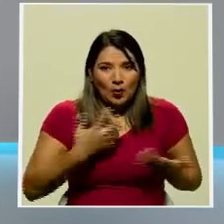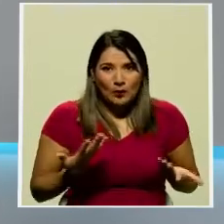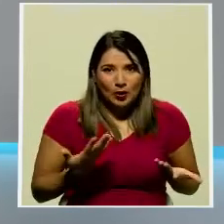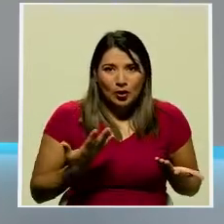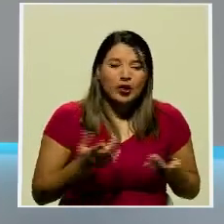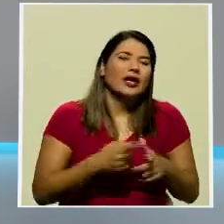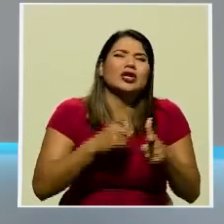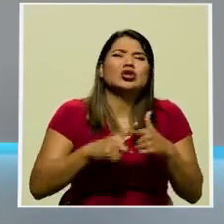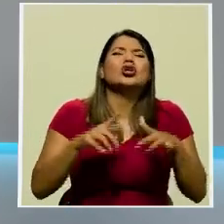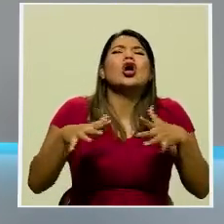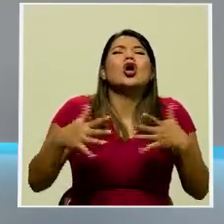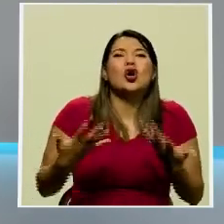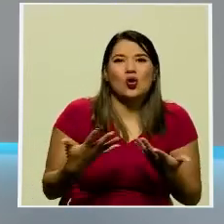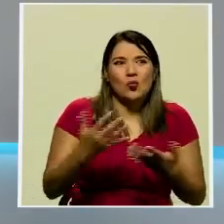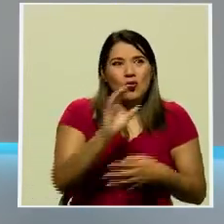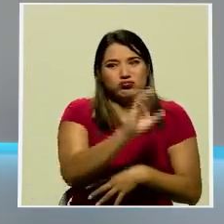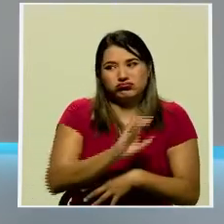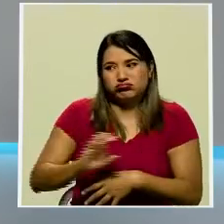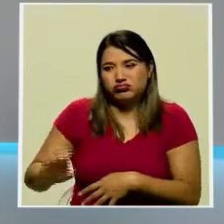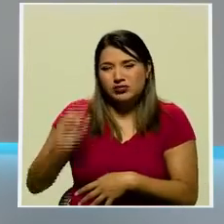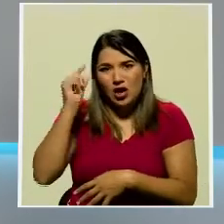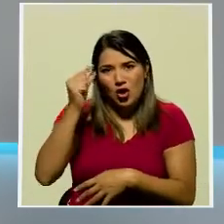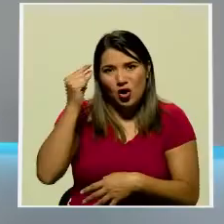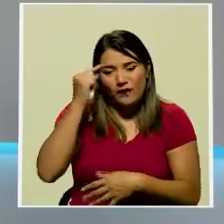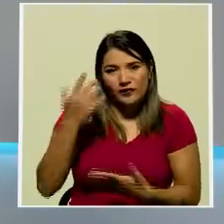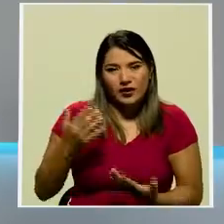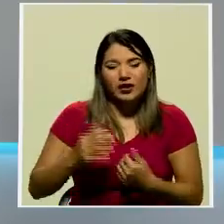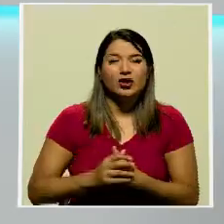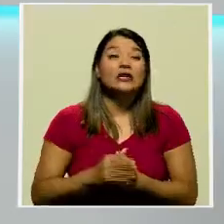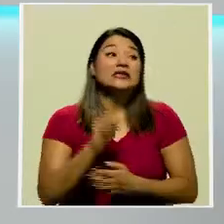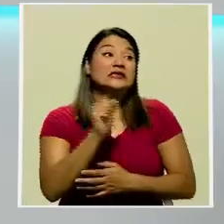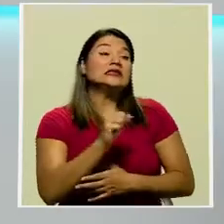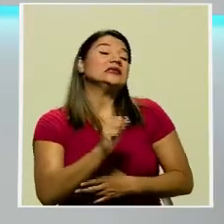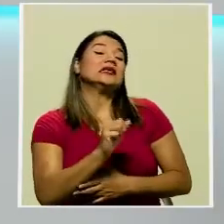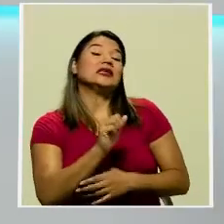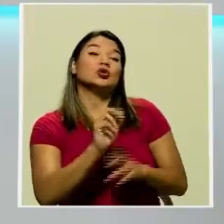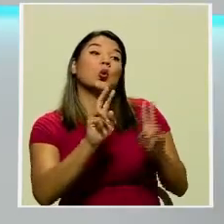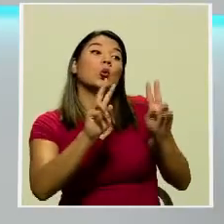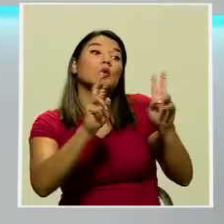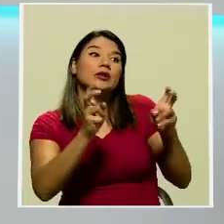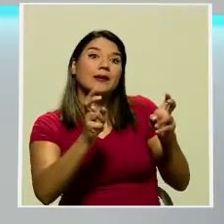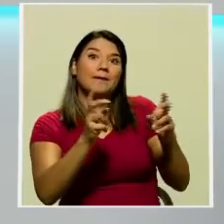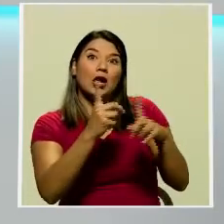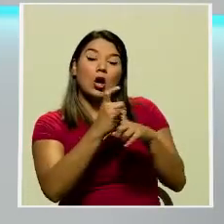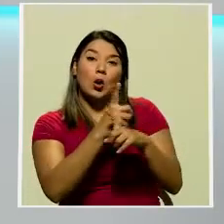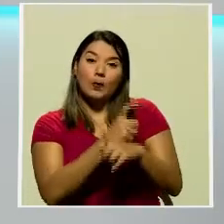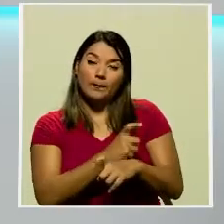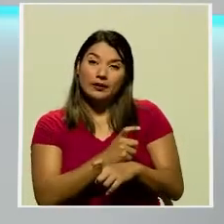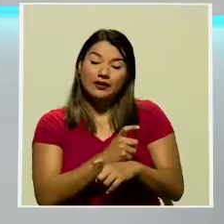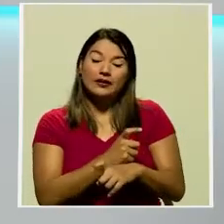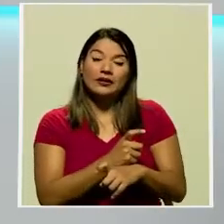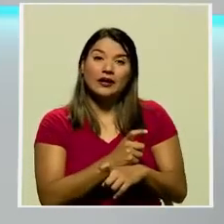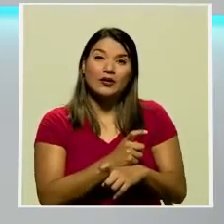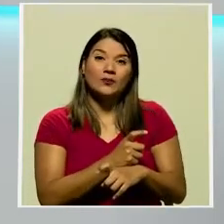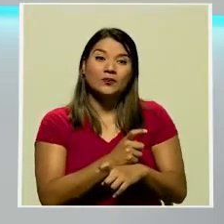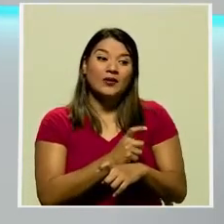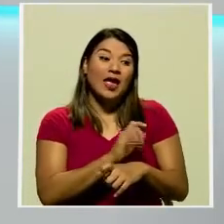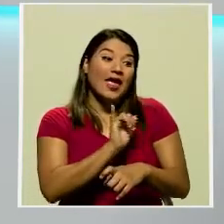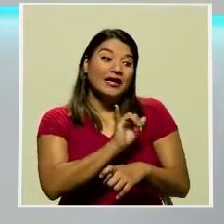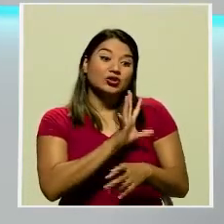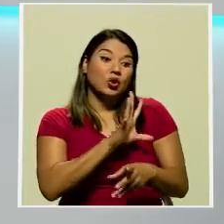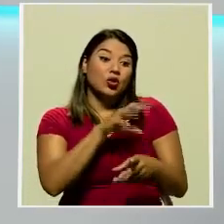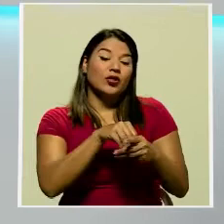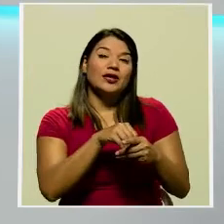este porcentaje entonces para el Estado. Sí, es todo un tema, la coyuntura esta es parte de un